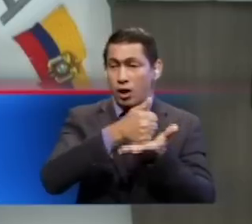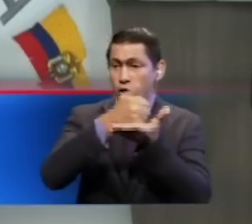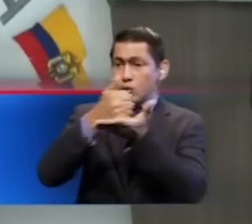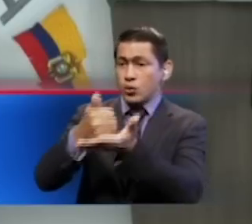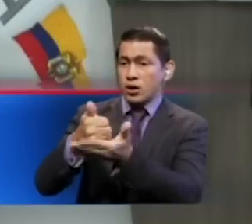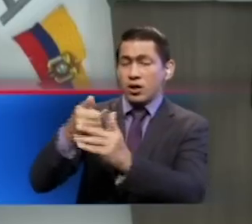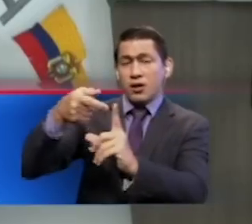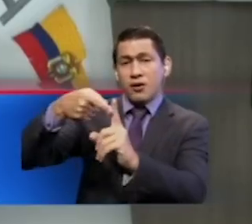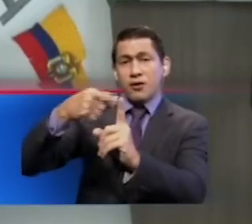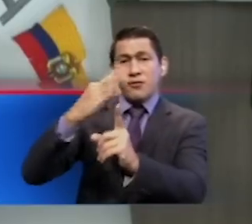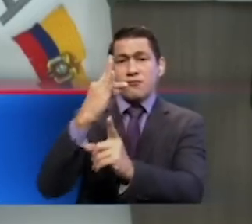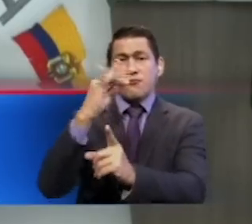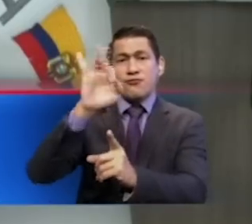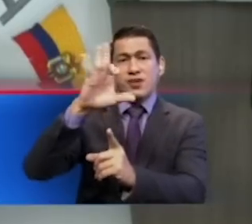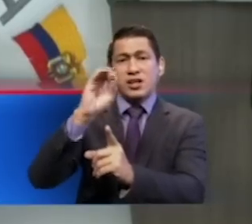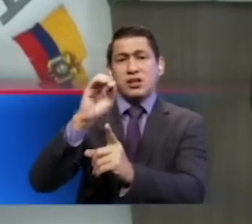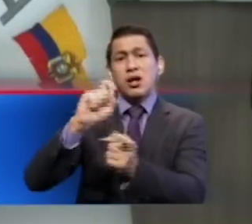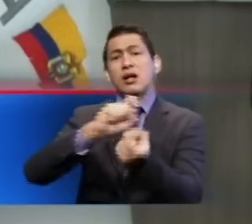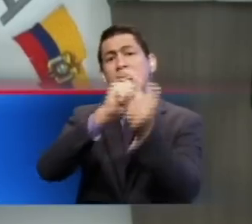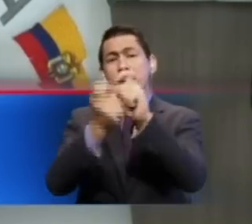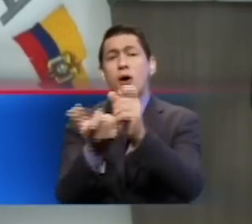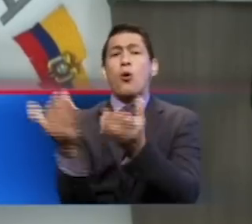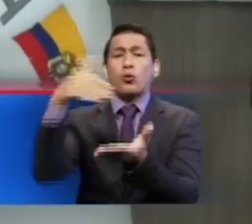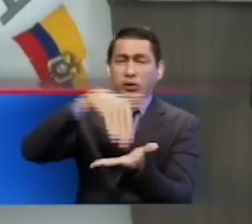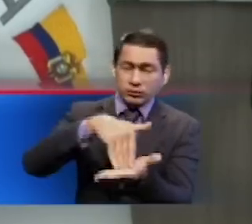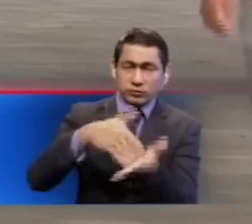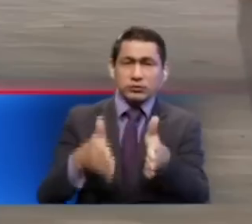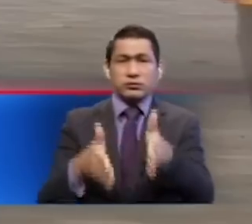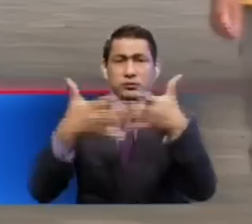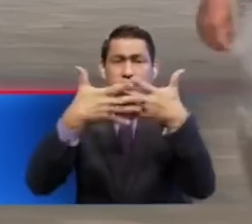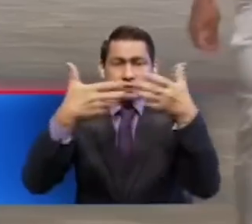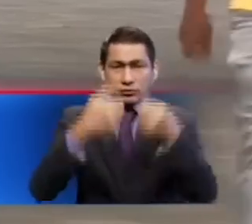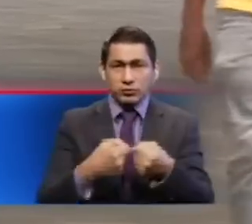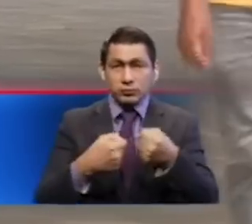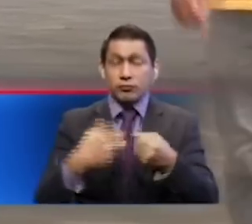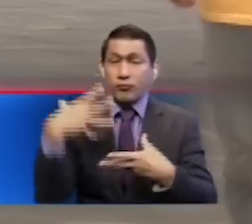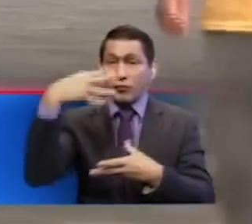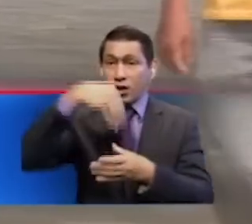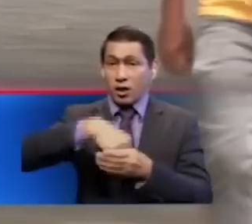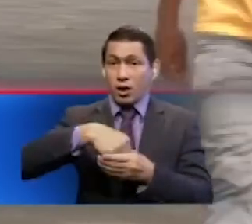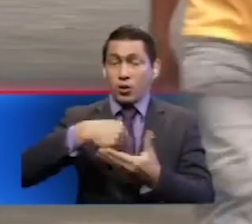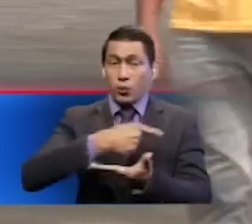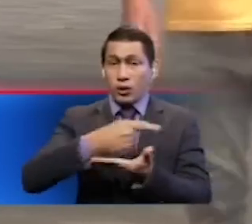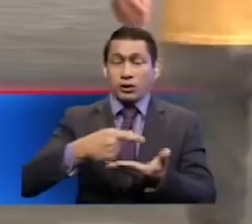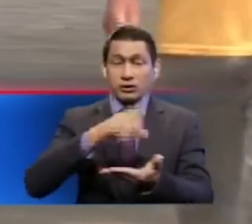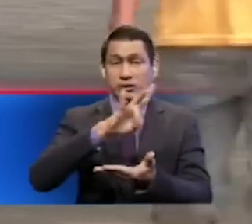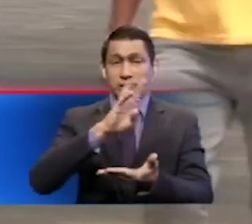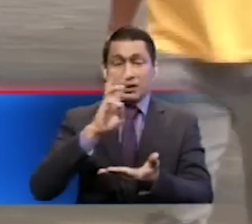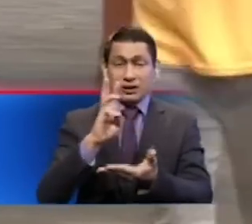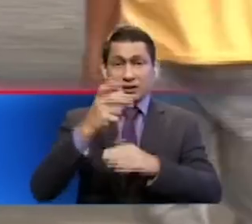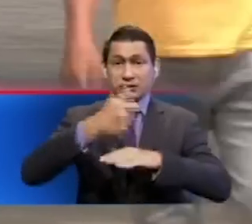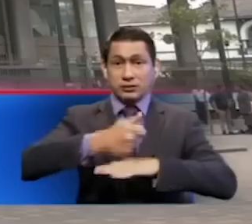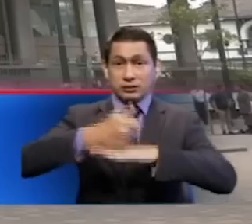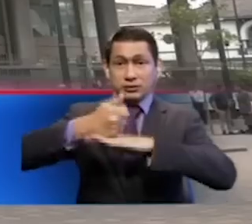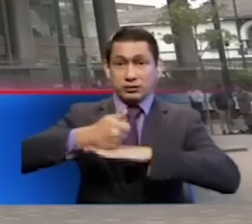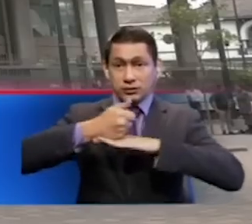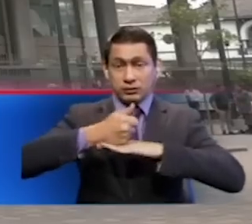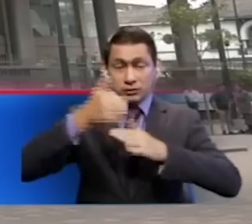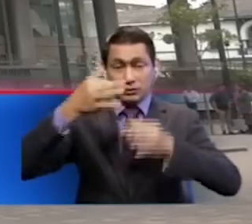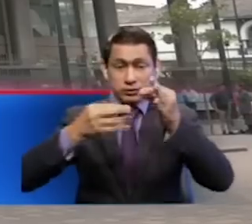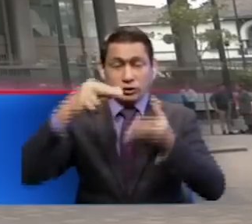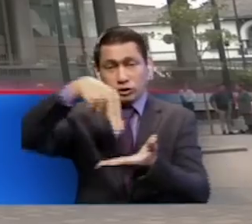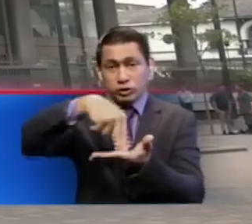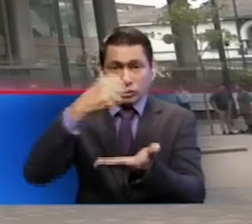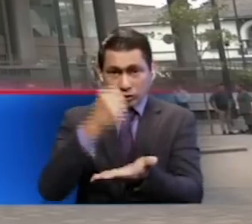de el señor Fico. En Guayas son 76 funcionarios judiciales, entre